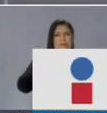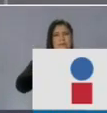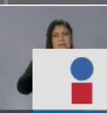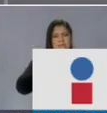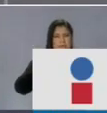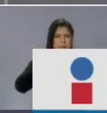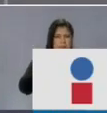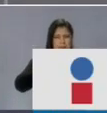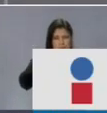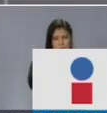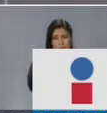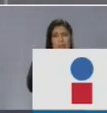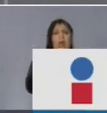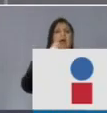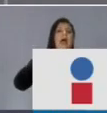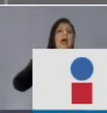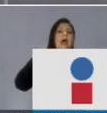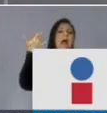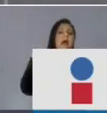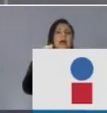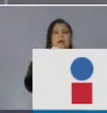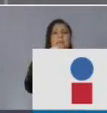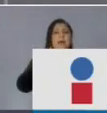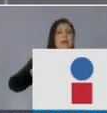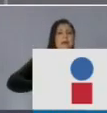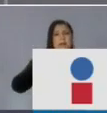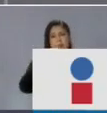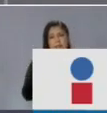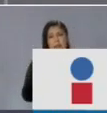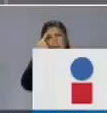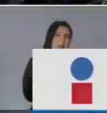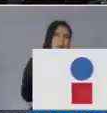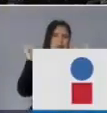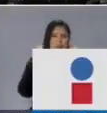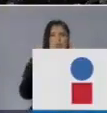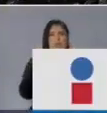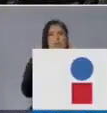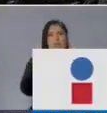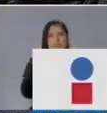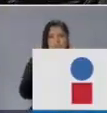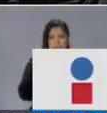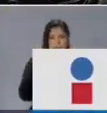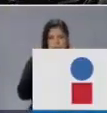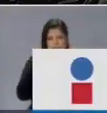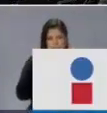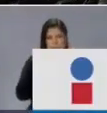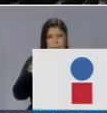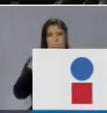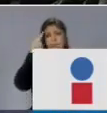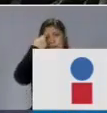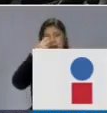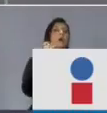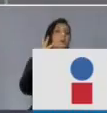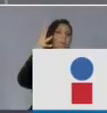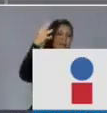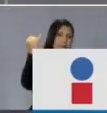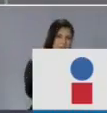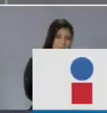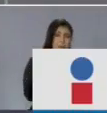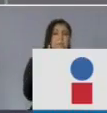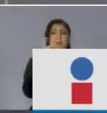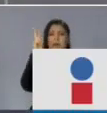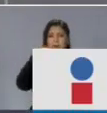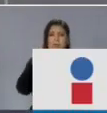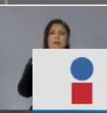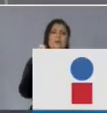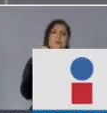evitando que siguiera siendo rehén de intereses particulares e ilegítimos. Pero no tengo duda, sembramos